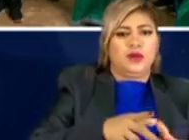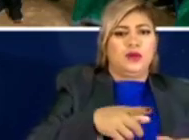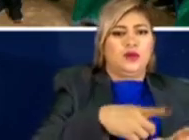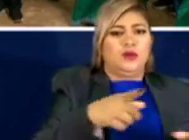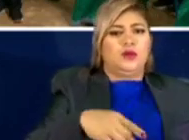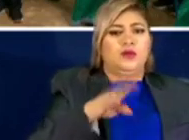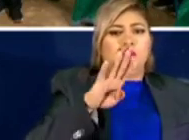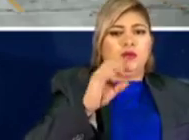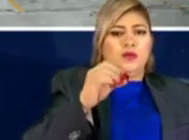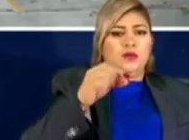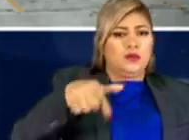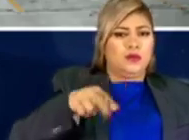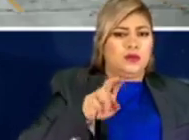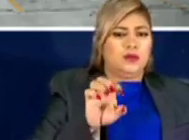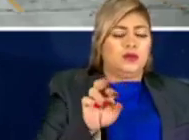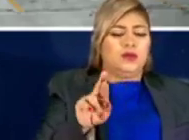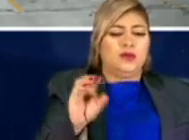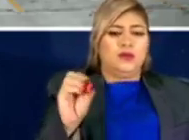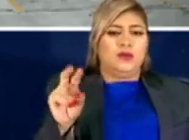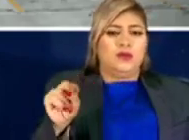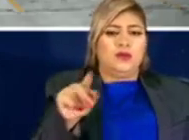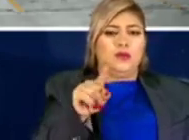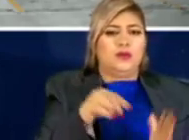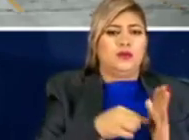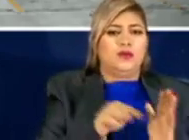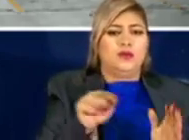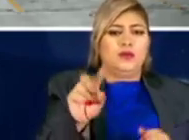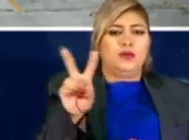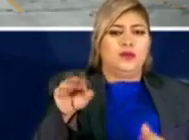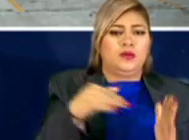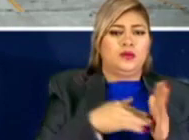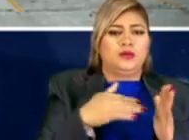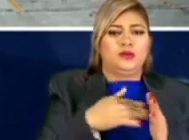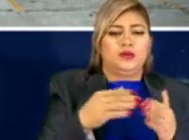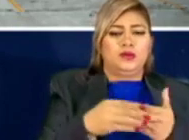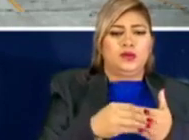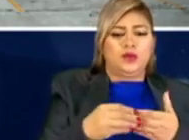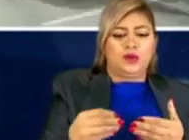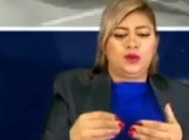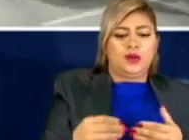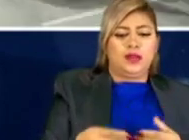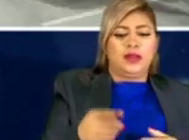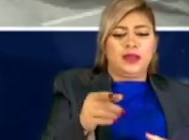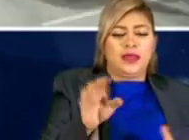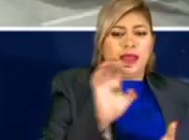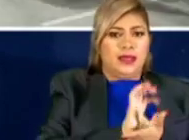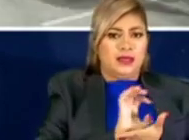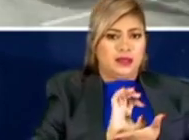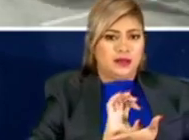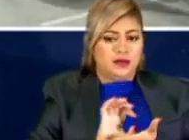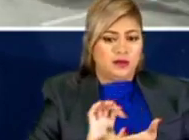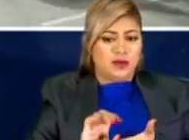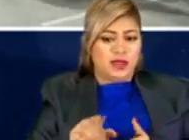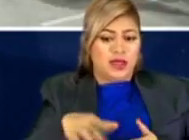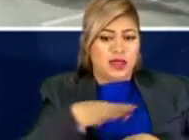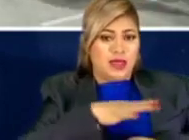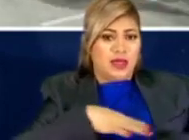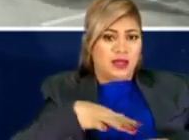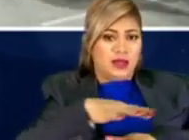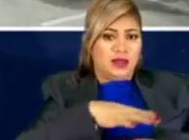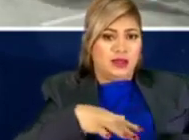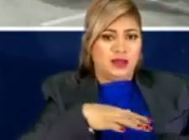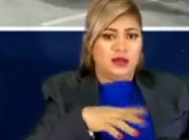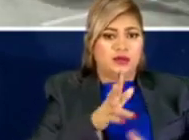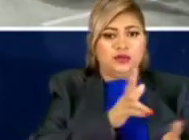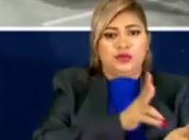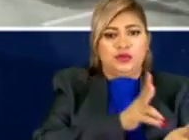3.2 millones de balboas. Se entregó la escuela secundaria Benigno Tomás Argote en Boquete,